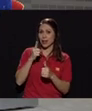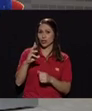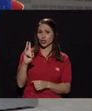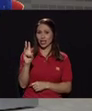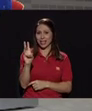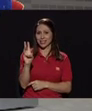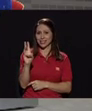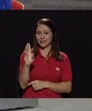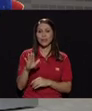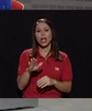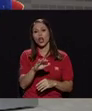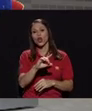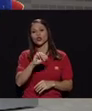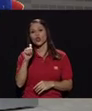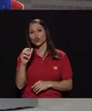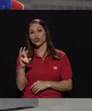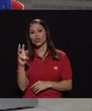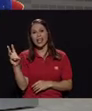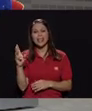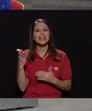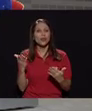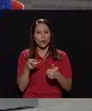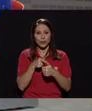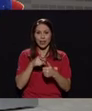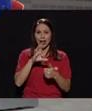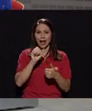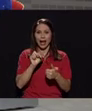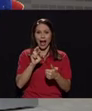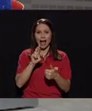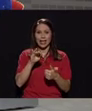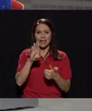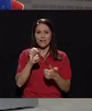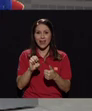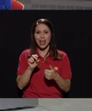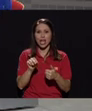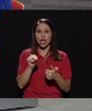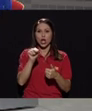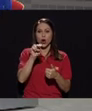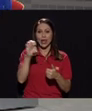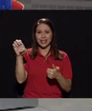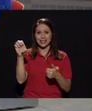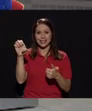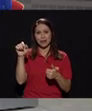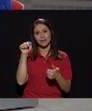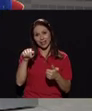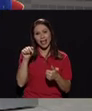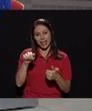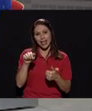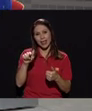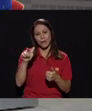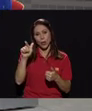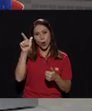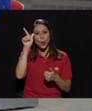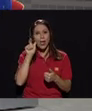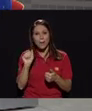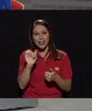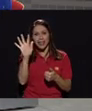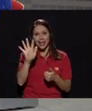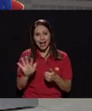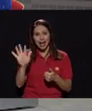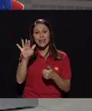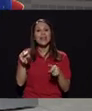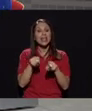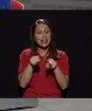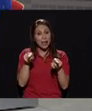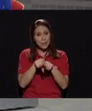6, los otros 6 son el humedal Caribe Noreste, que queda obviamente en el Caribe, que también